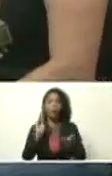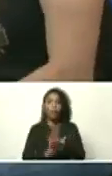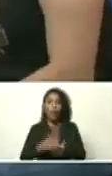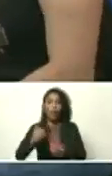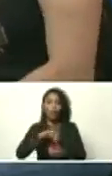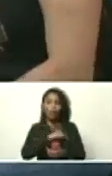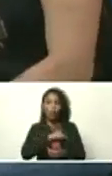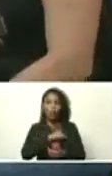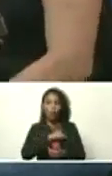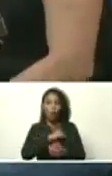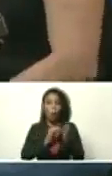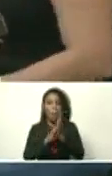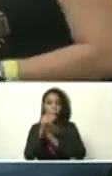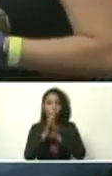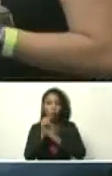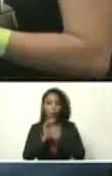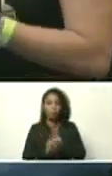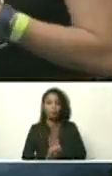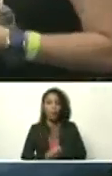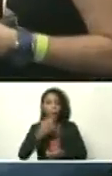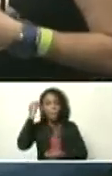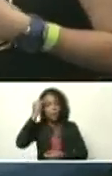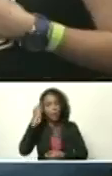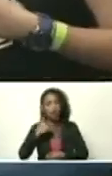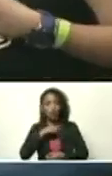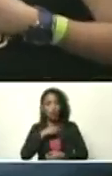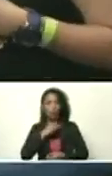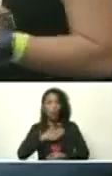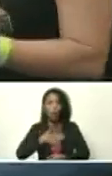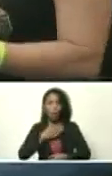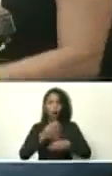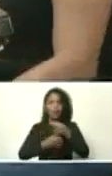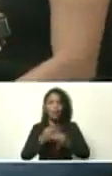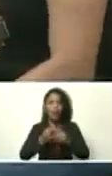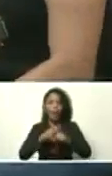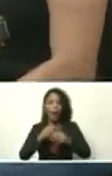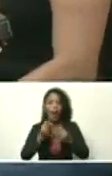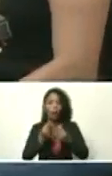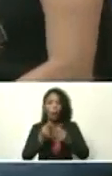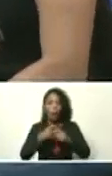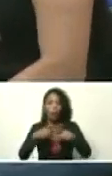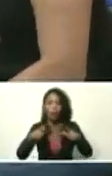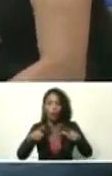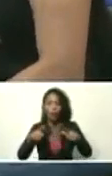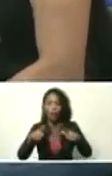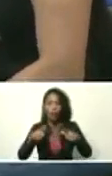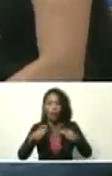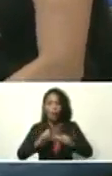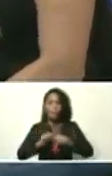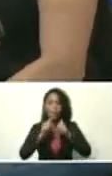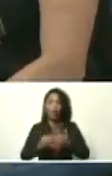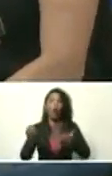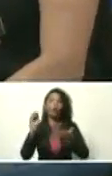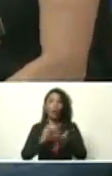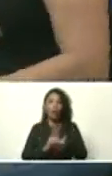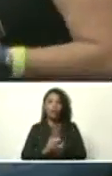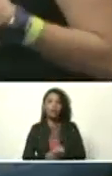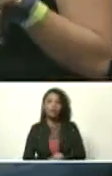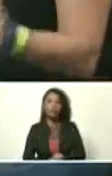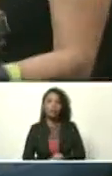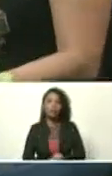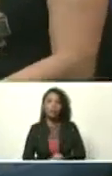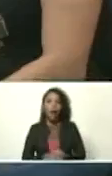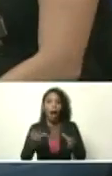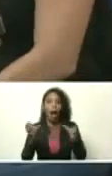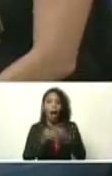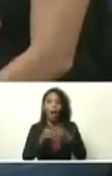los emprendedores, en creer que podemos apalancar la economía y arrancar nuevamente a despegar esto. El